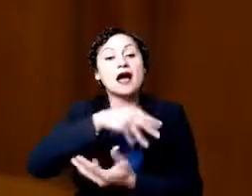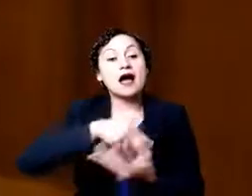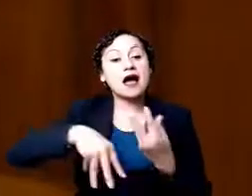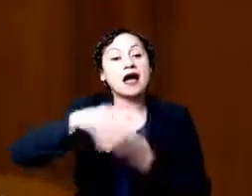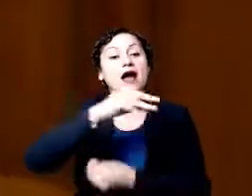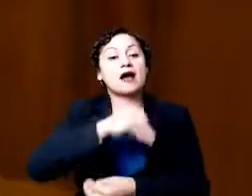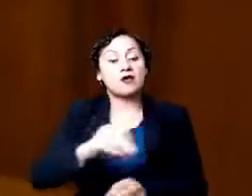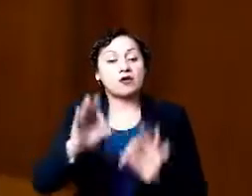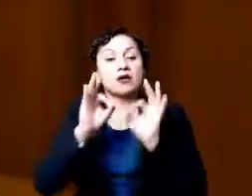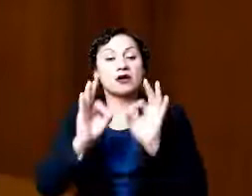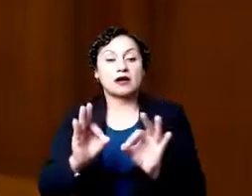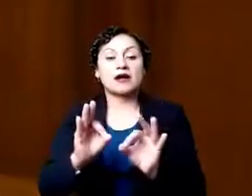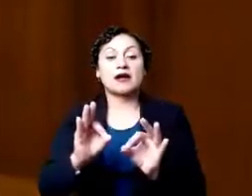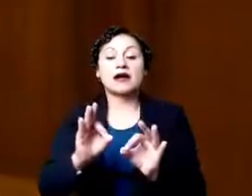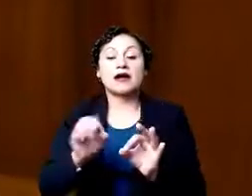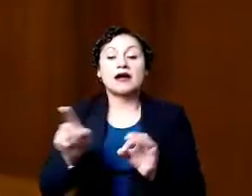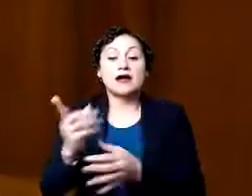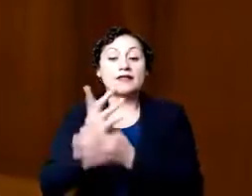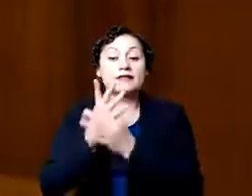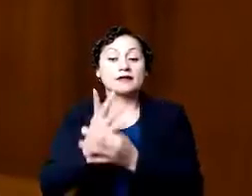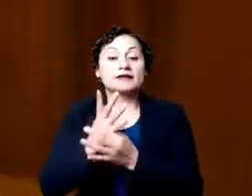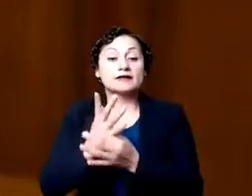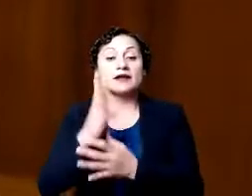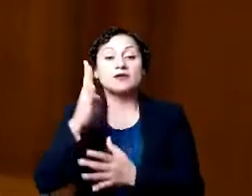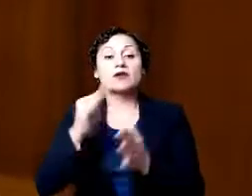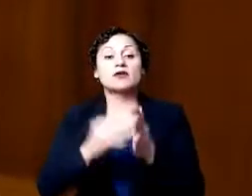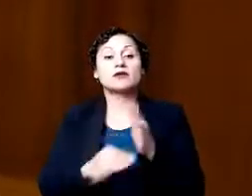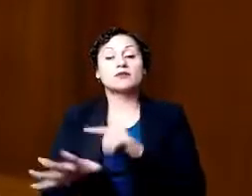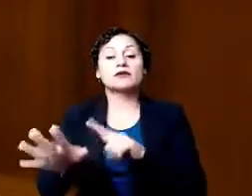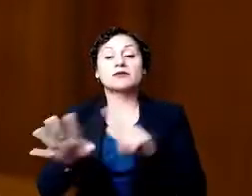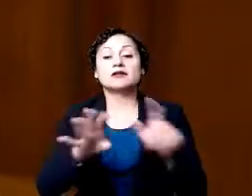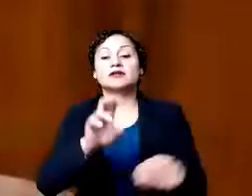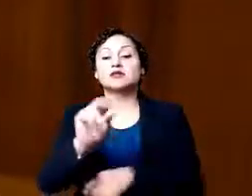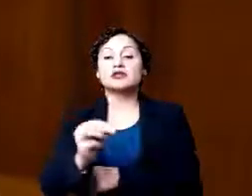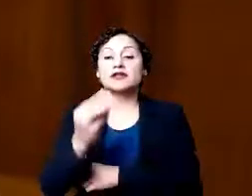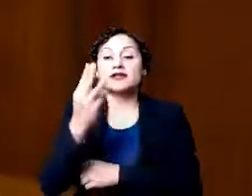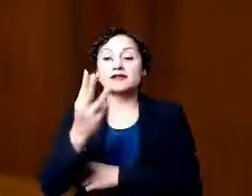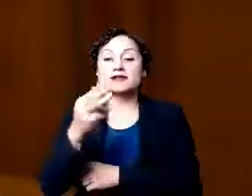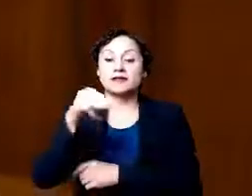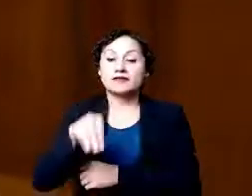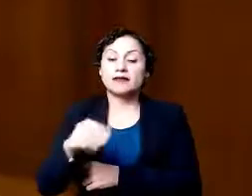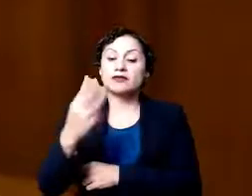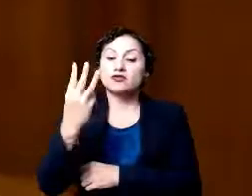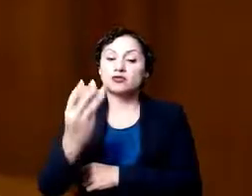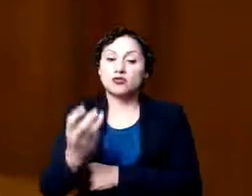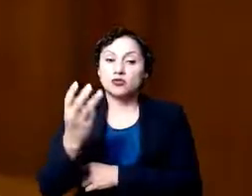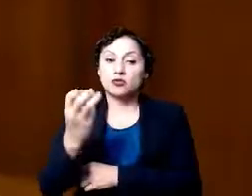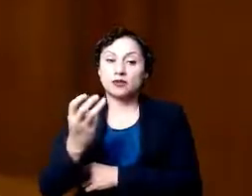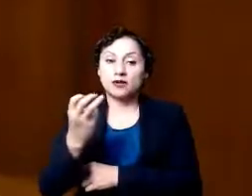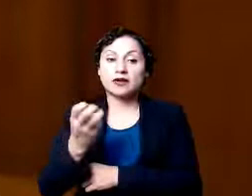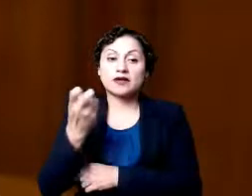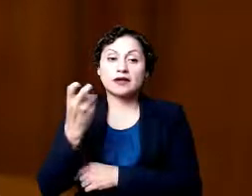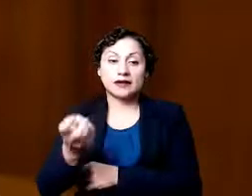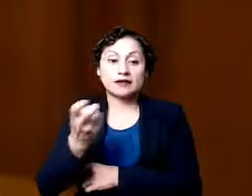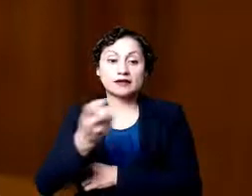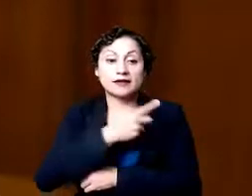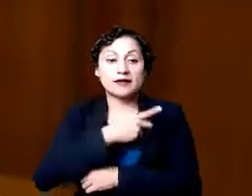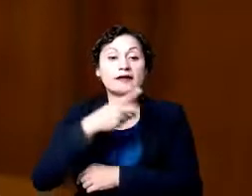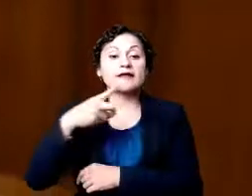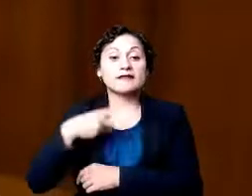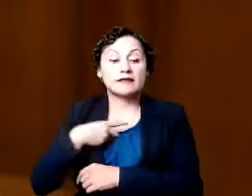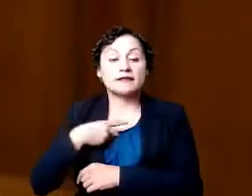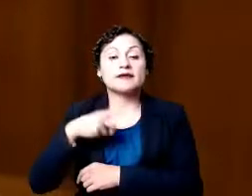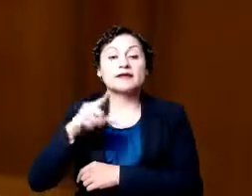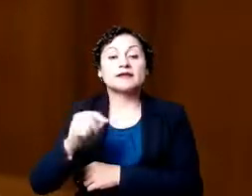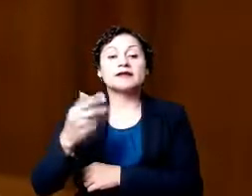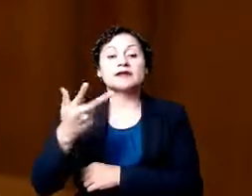de en 2019 fue de 4.783 metros cúbicos de la cual podrían distribuirse hasta 2008